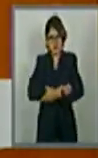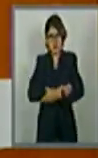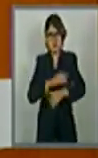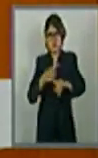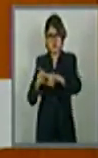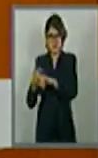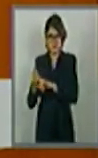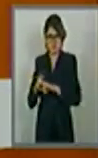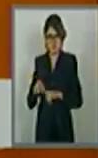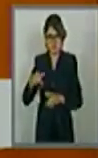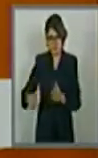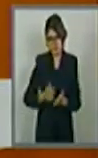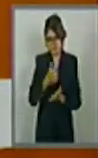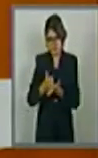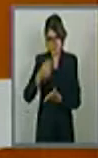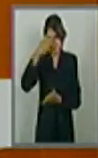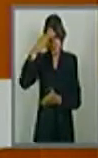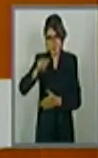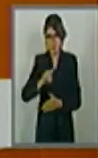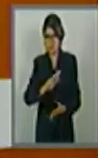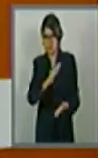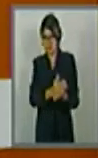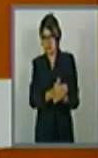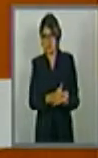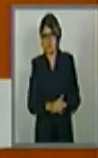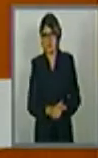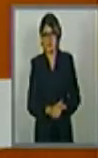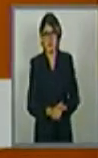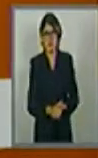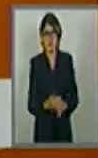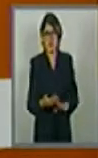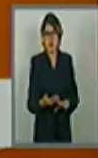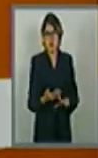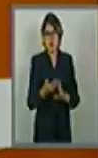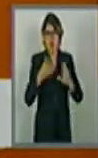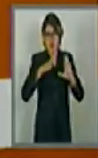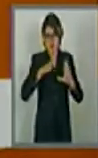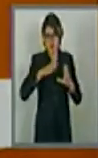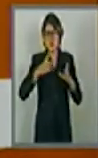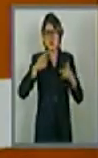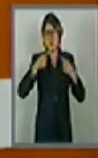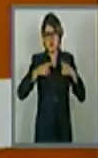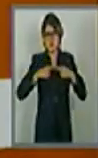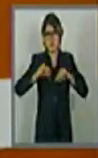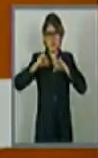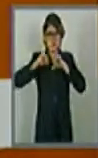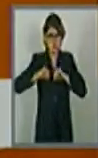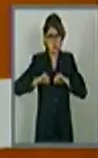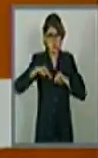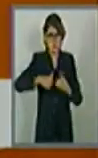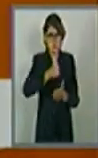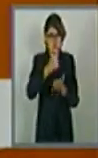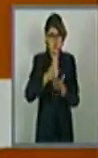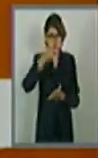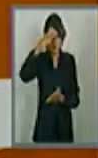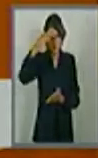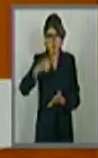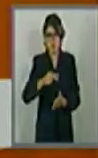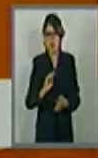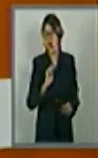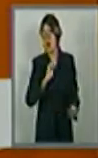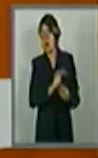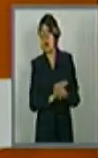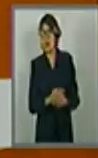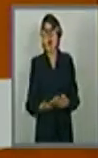frentes políticos en la ciudad de mexico existe una omisión de las autoridades en la ciudad de mexico respecto a este